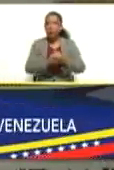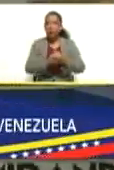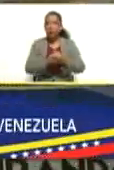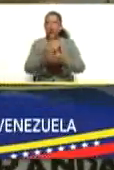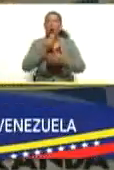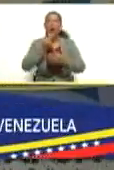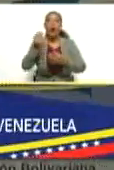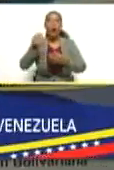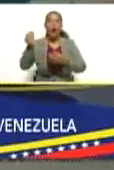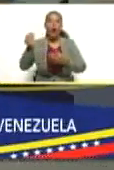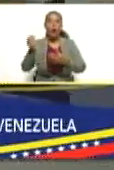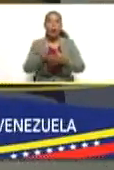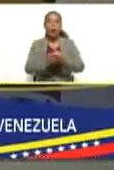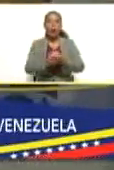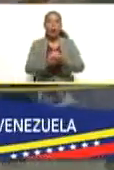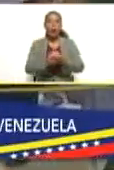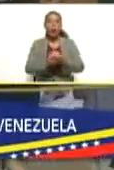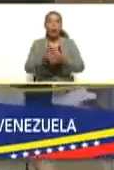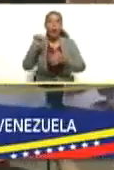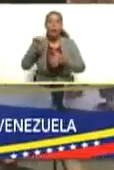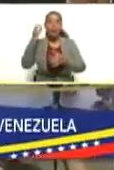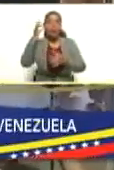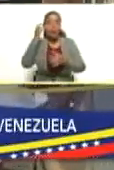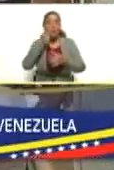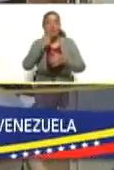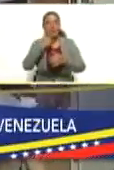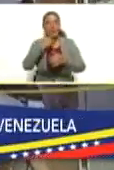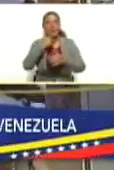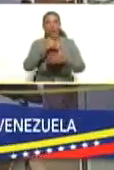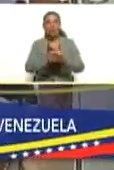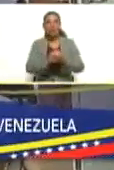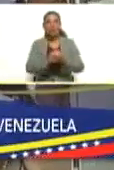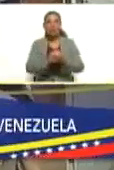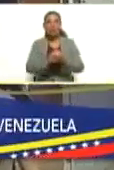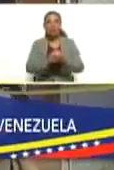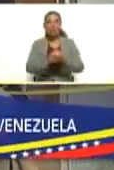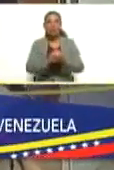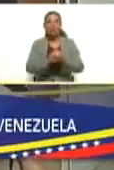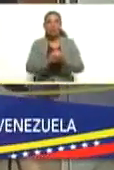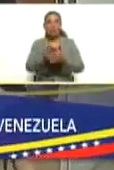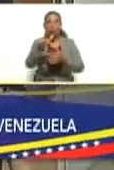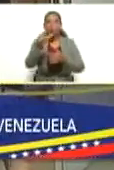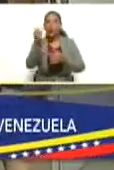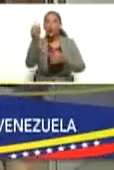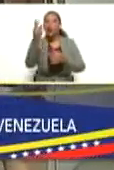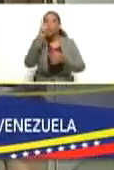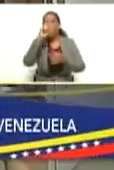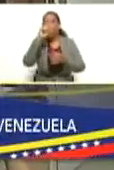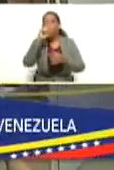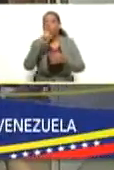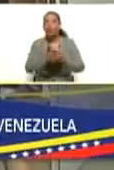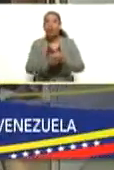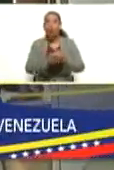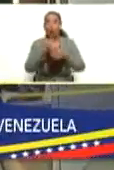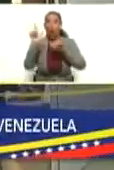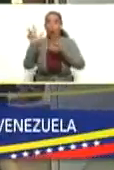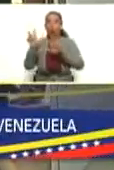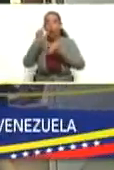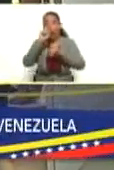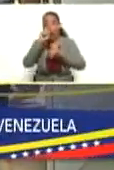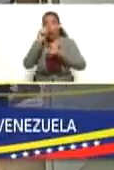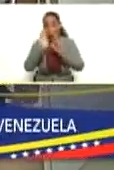vale. ¿Ah? Sí, y esta niña hija tan bella, Wileska. ¿Ah? ¿Qué edad tienes tú, Wileska? 8 años. 8 años y para